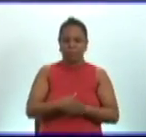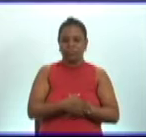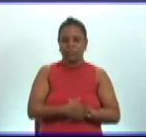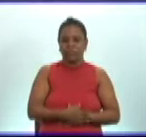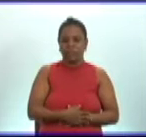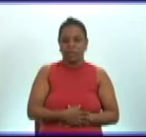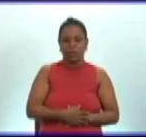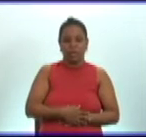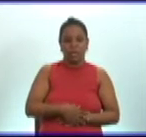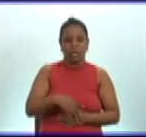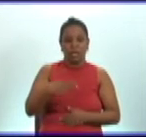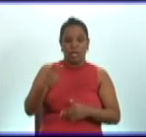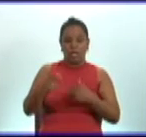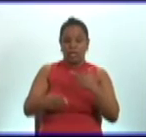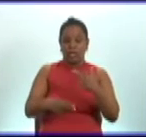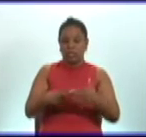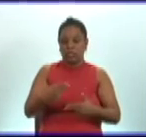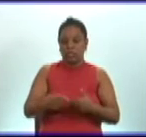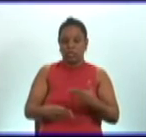Han sido condenados